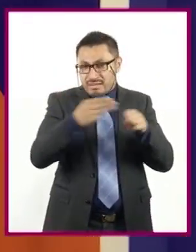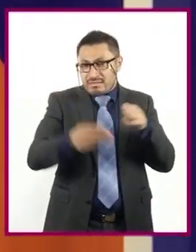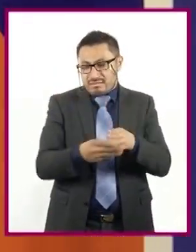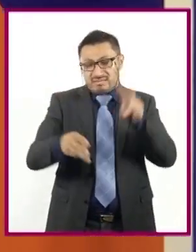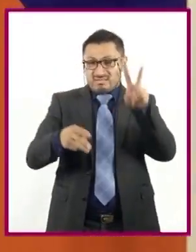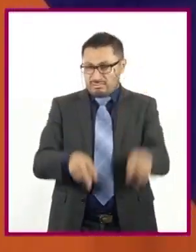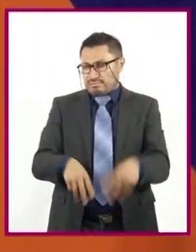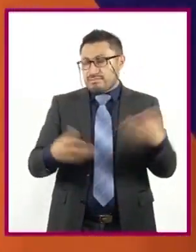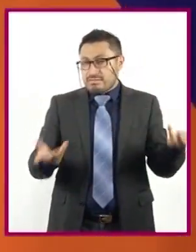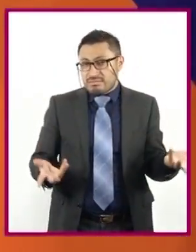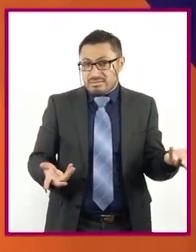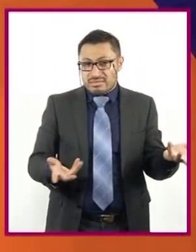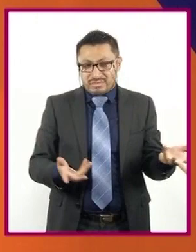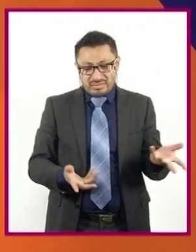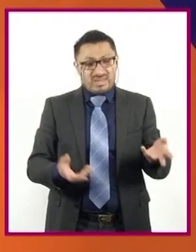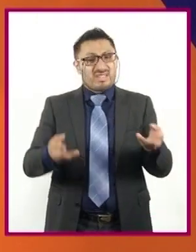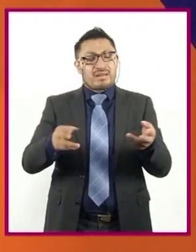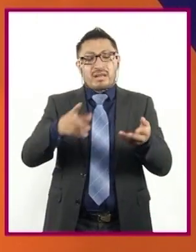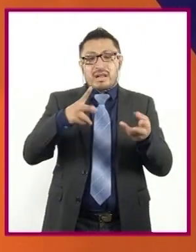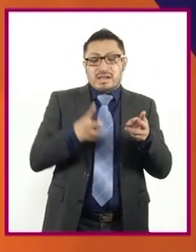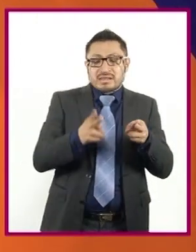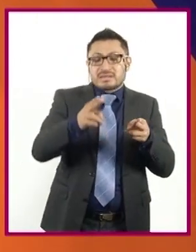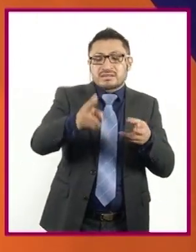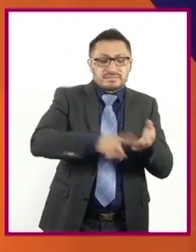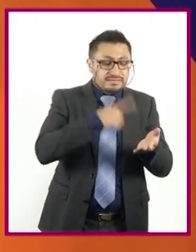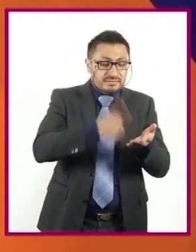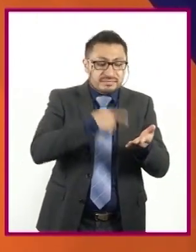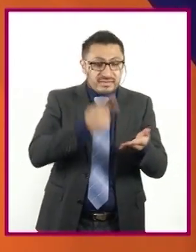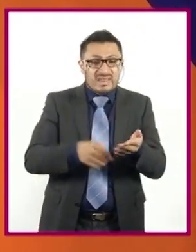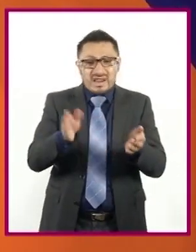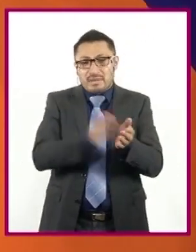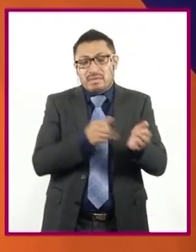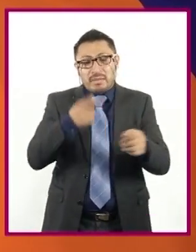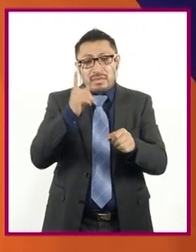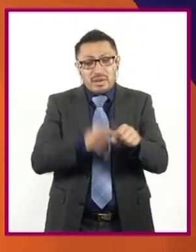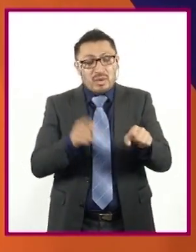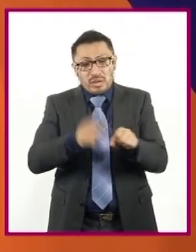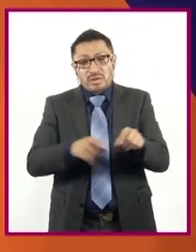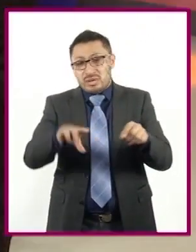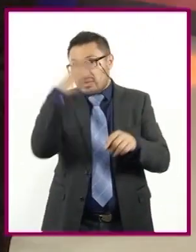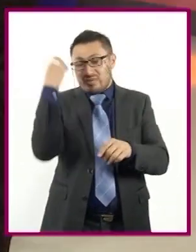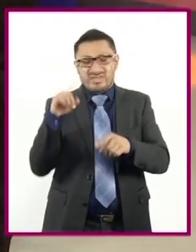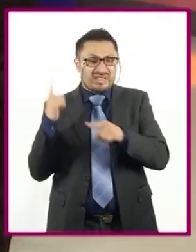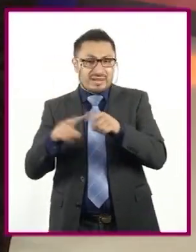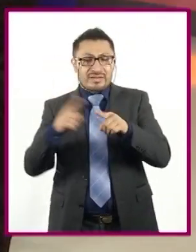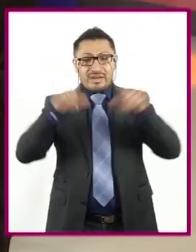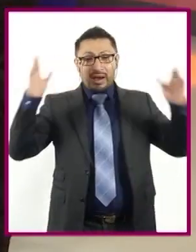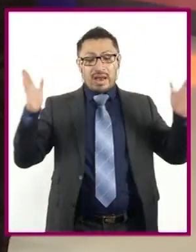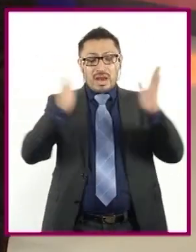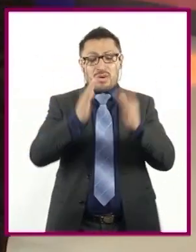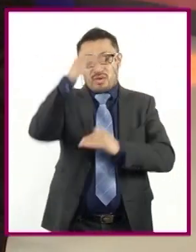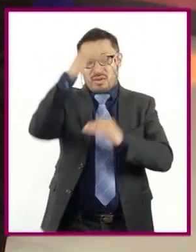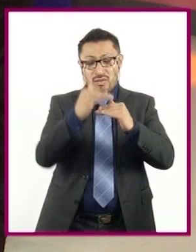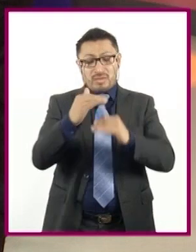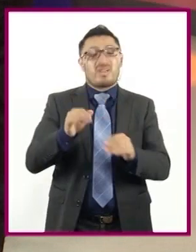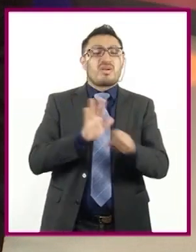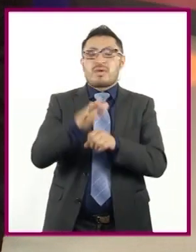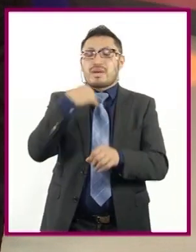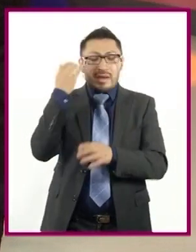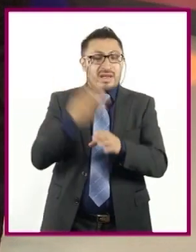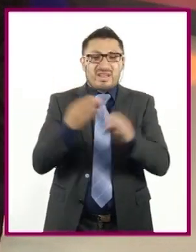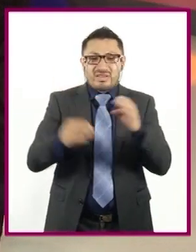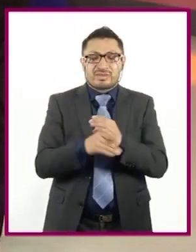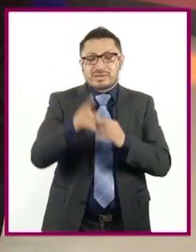profesor? Recortes de revista, papel de colores, fotografías de distintos tamaños y cualquier elemento que nos ayude